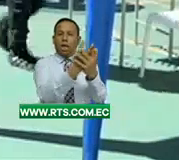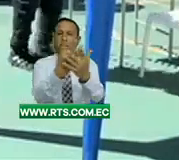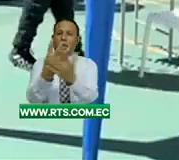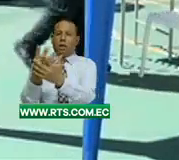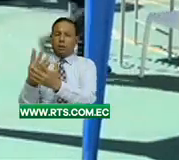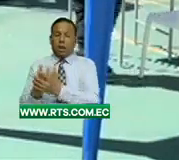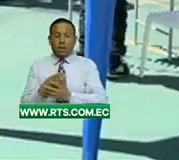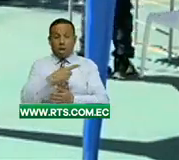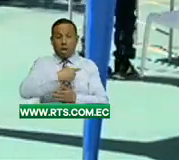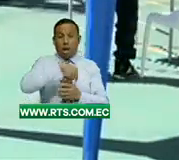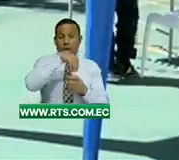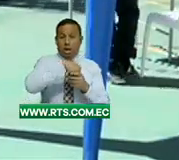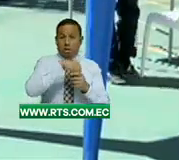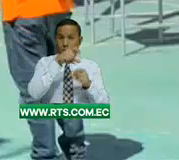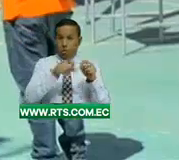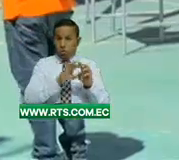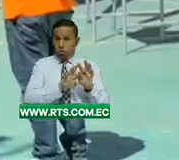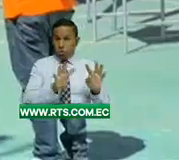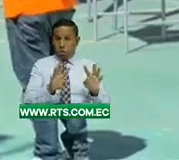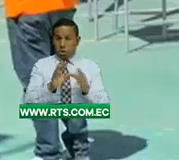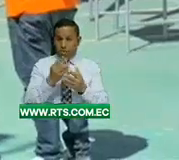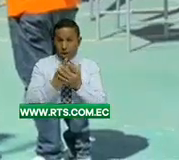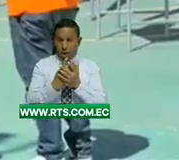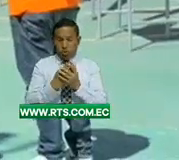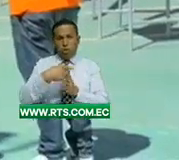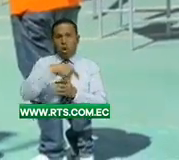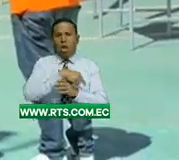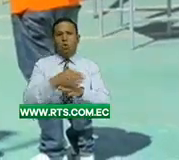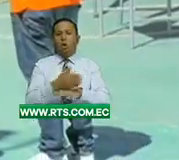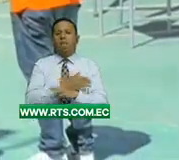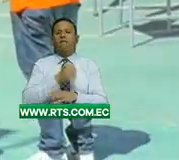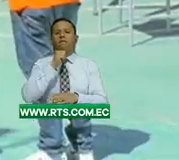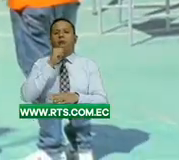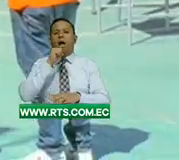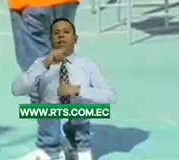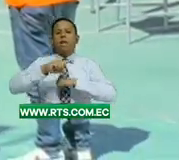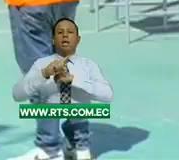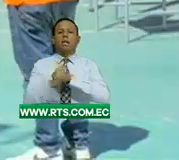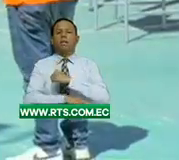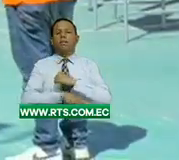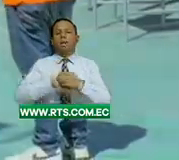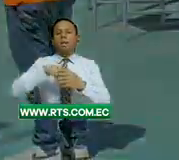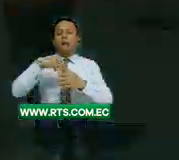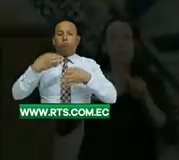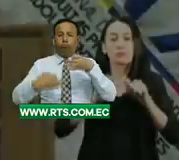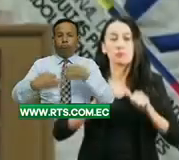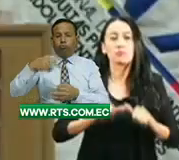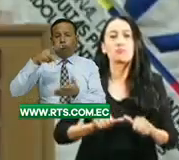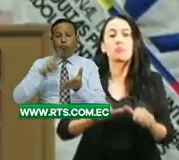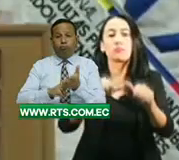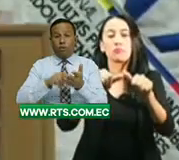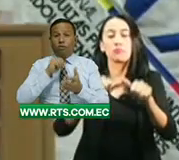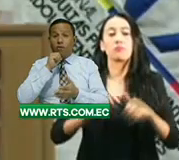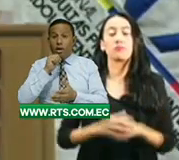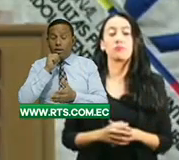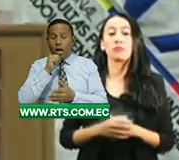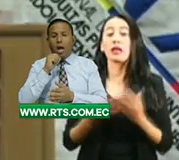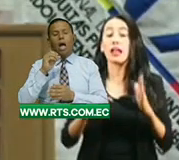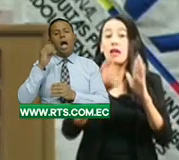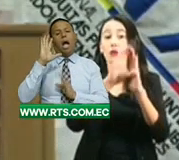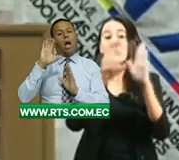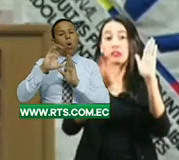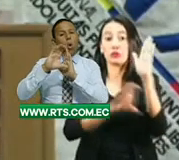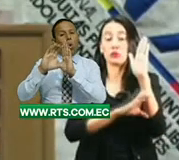libertad, quienes no cuentan con una sentencia ejecutoriada. A quienes la Constitución de la República y el Código